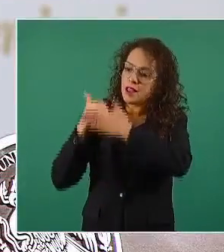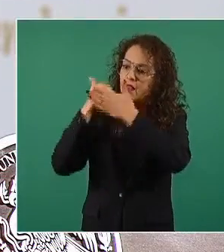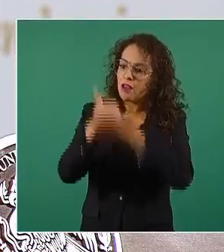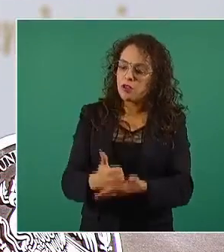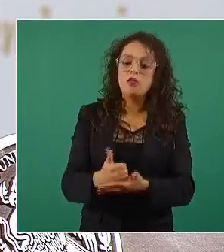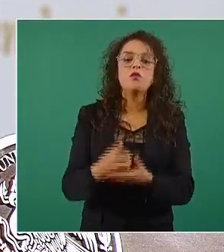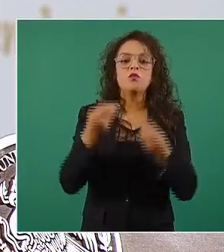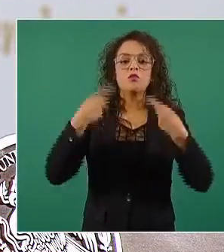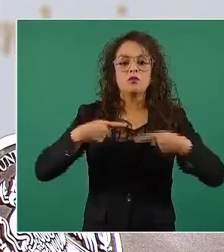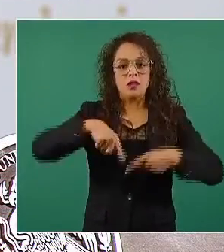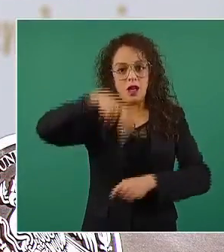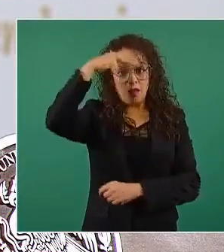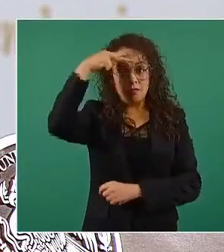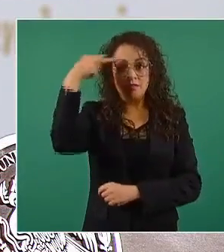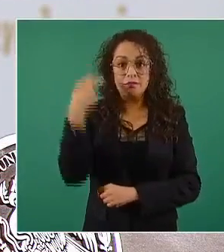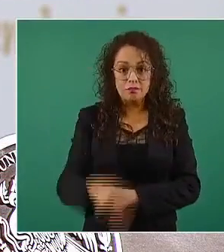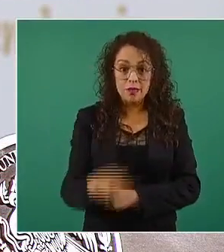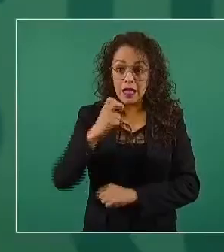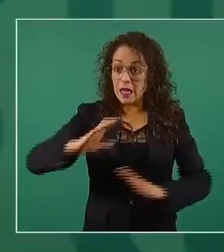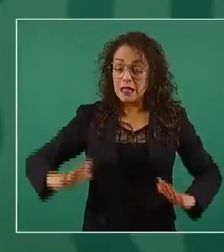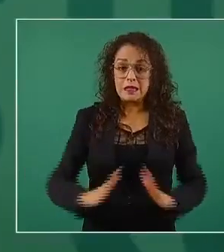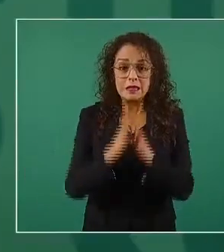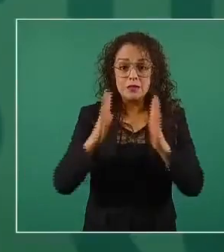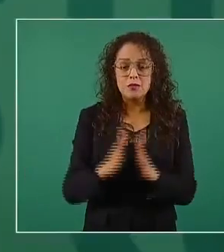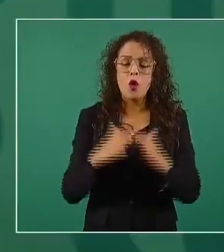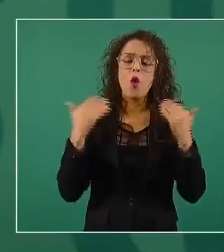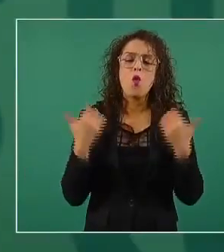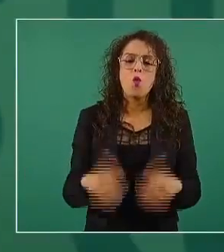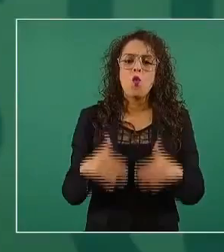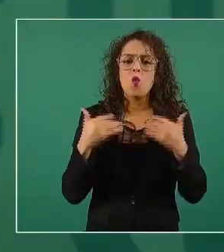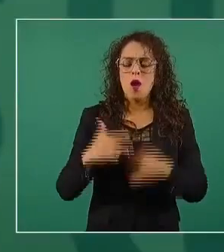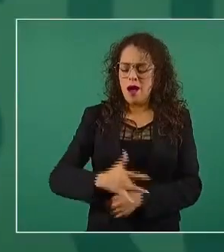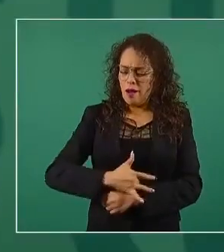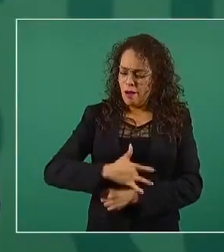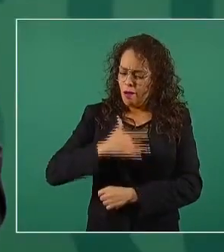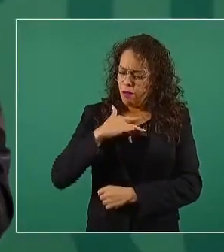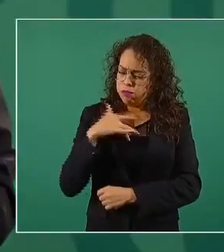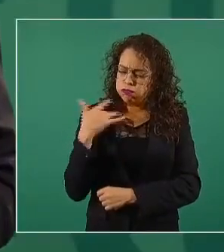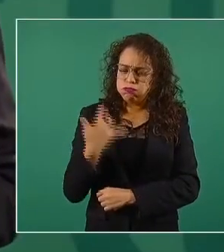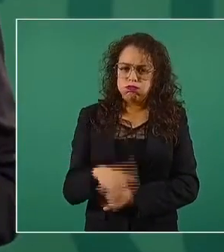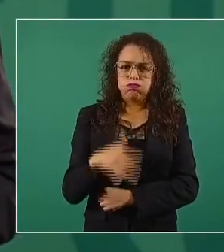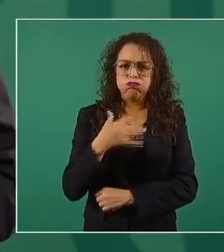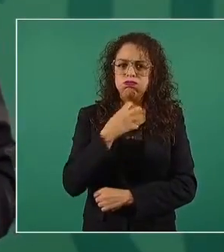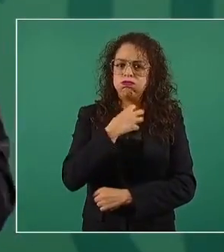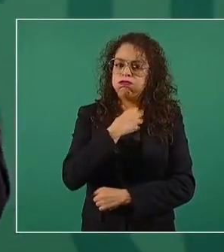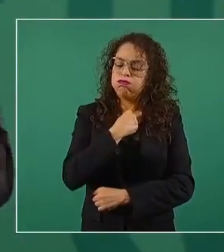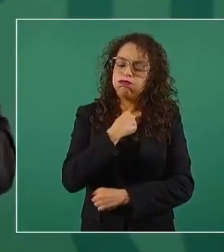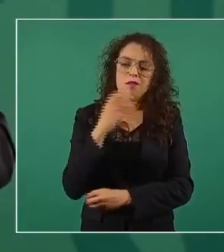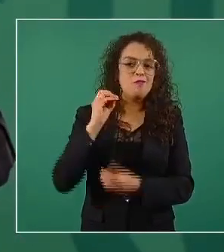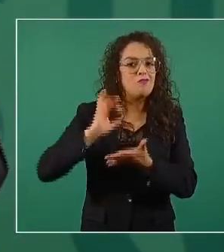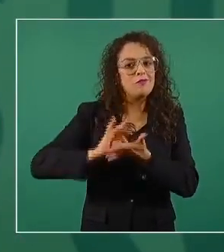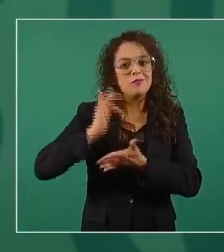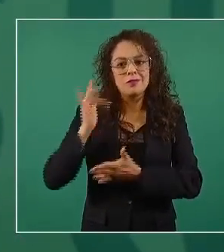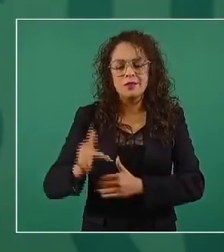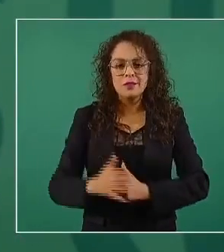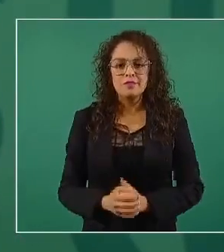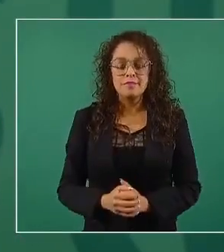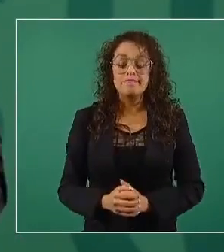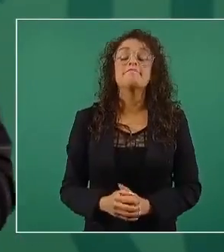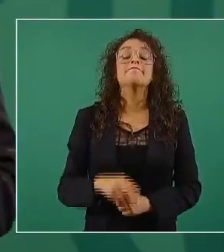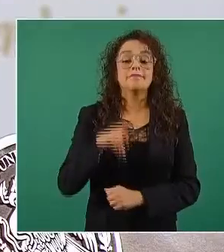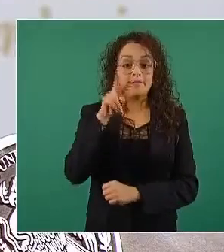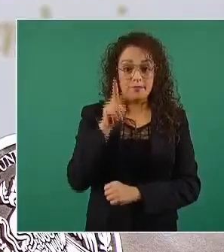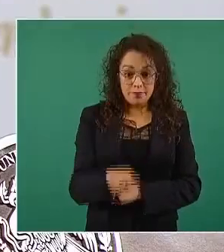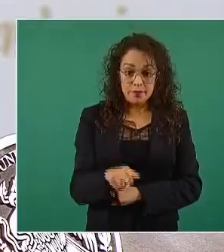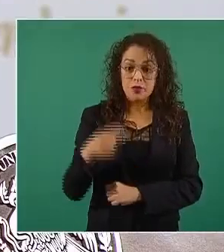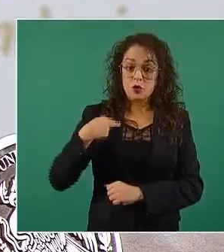y participación nos ha dejado sin aliento. Señor presidente, hemos hecho hasta lo imposible porque el